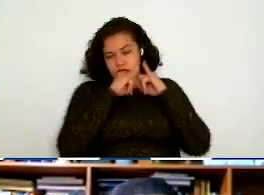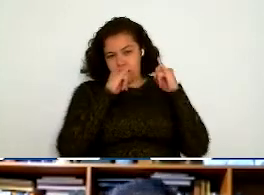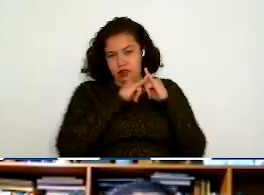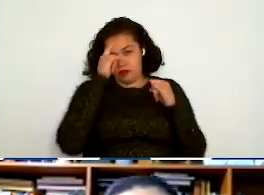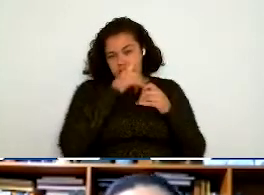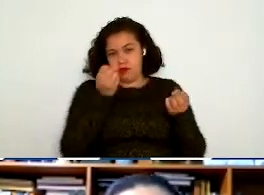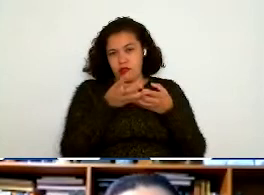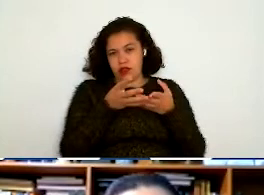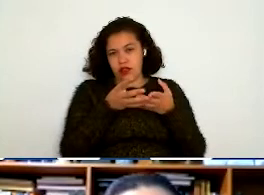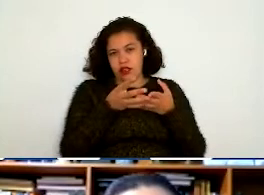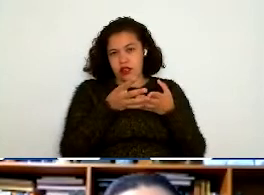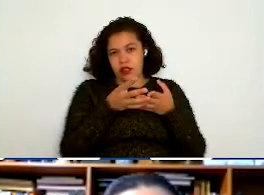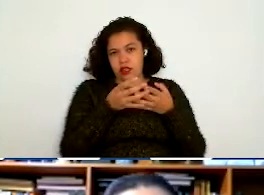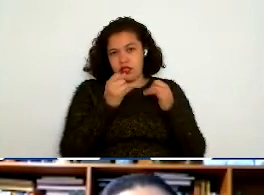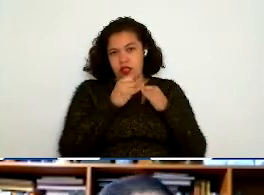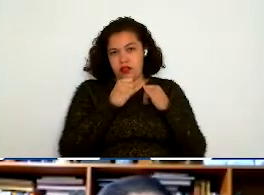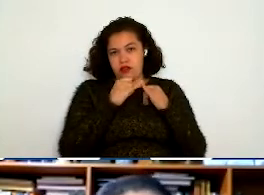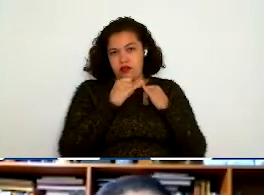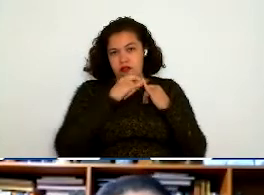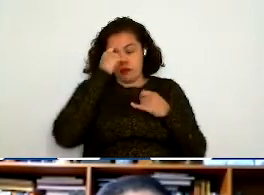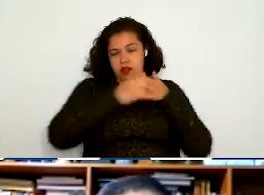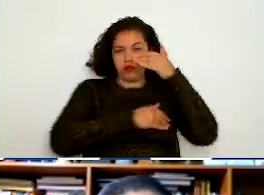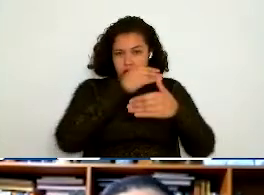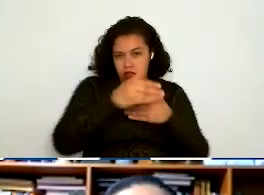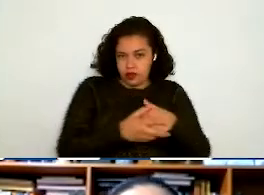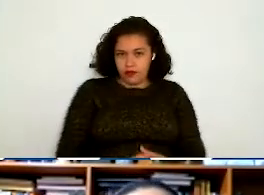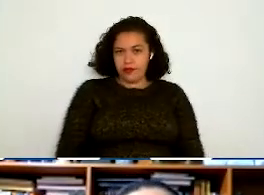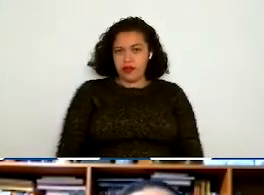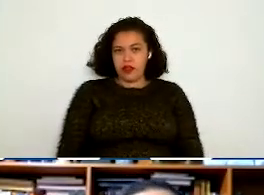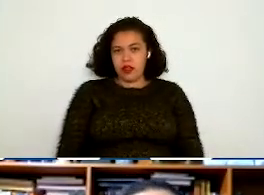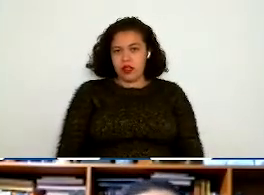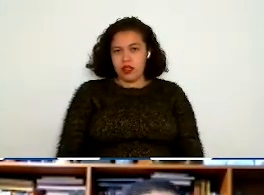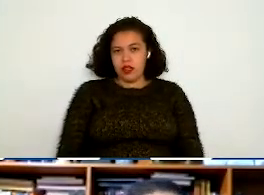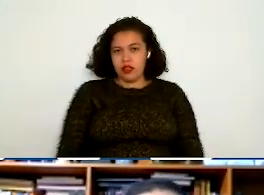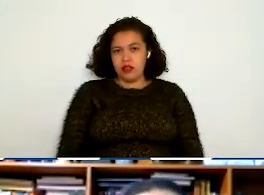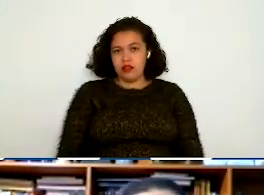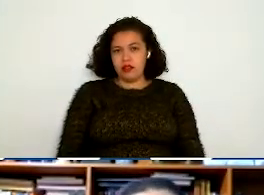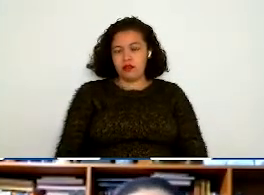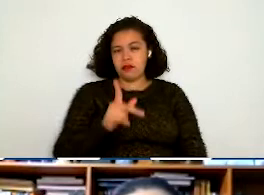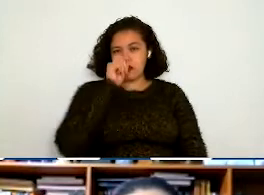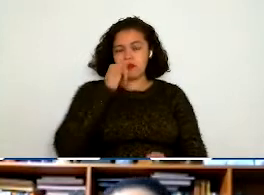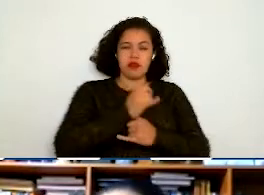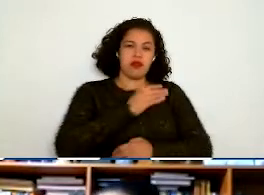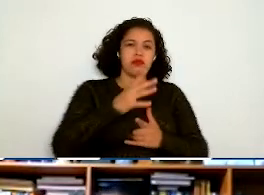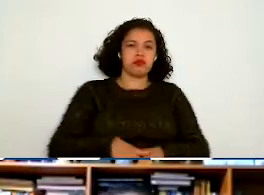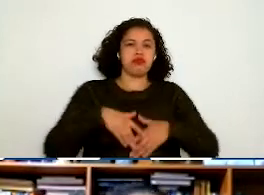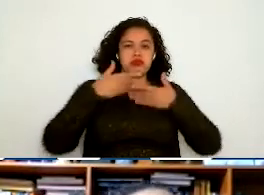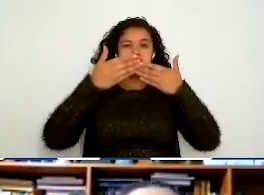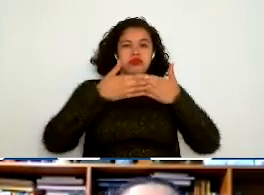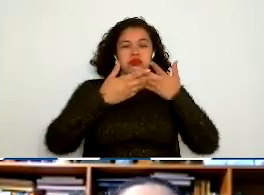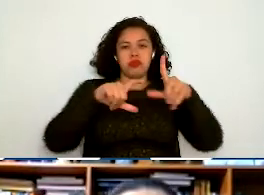mejorar al interior de la institución el proceso, pero también esto va a ser extensivo hacia la comunidad, hacia